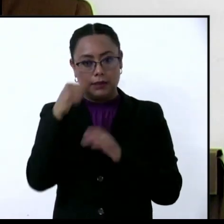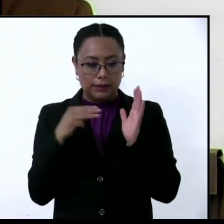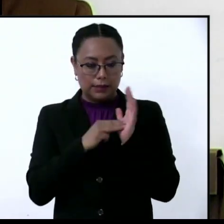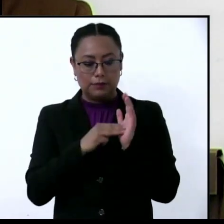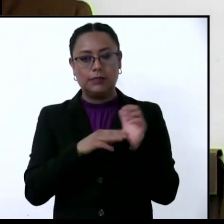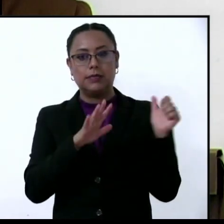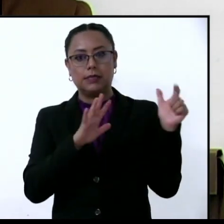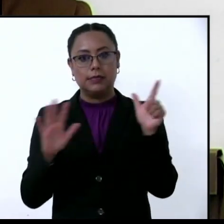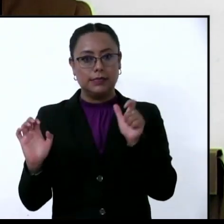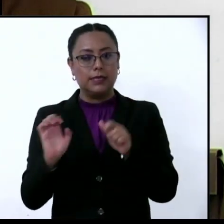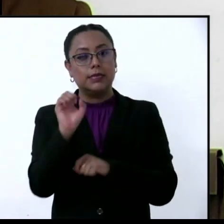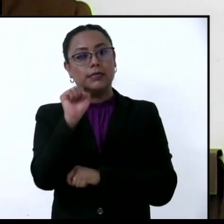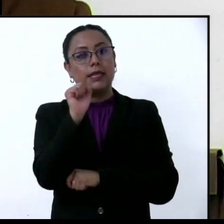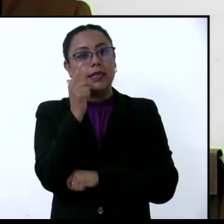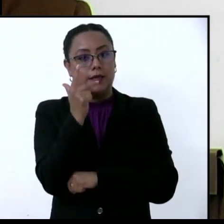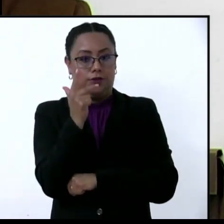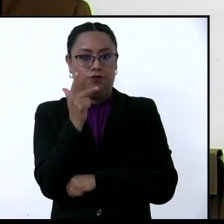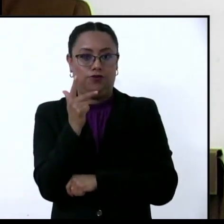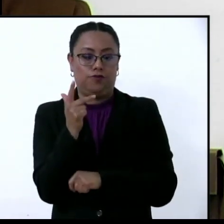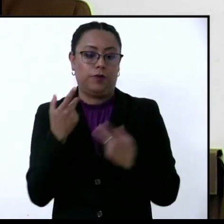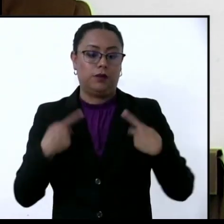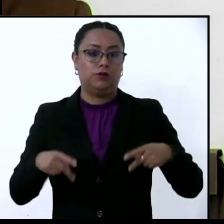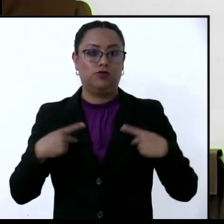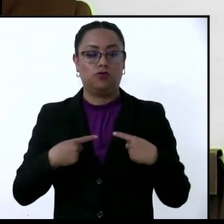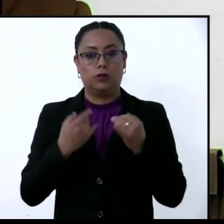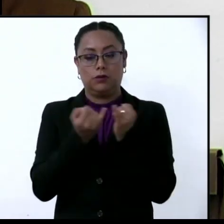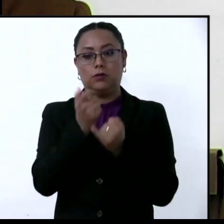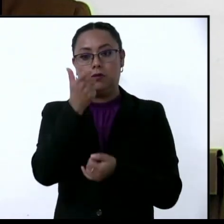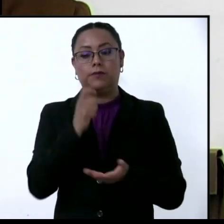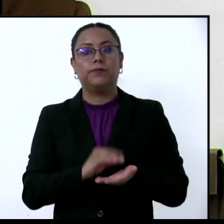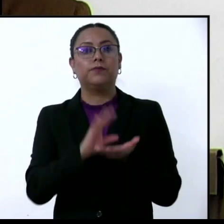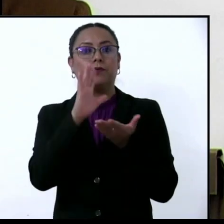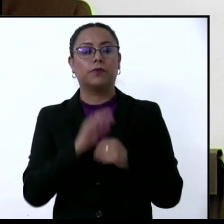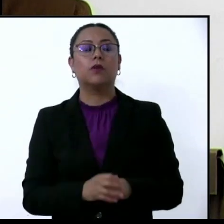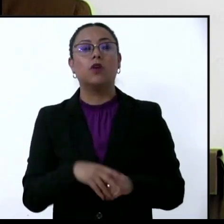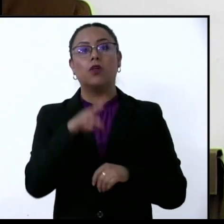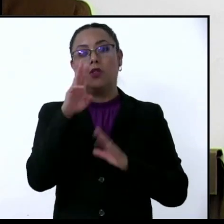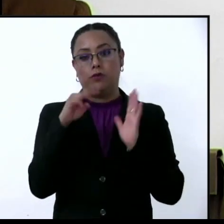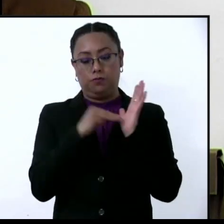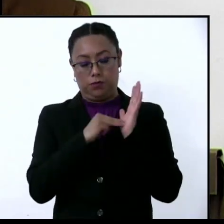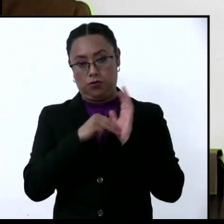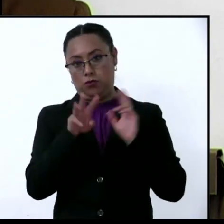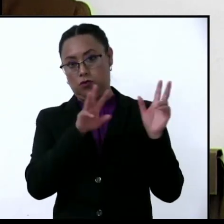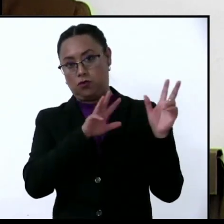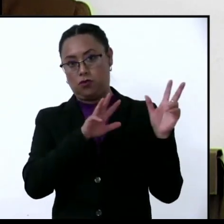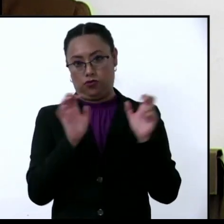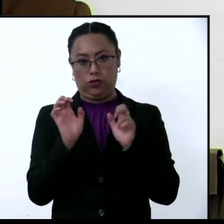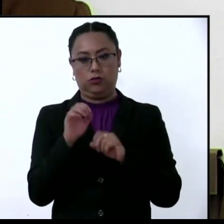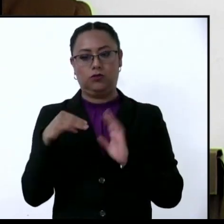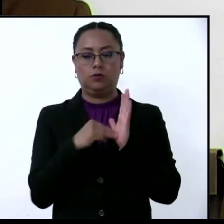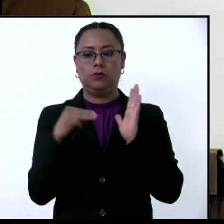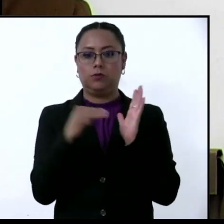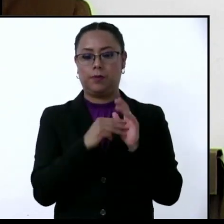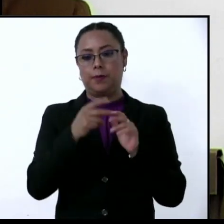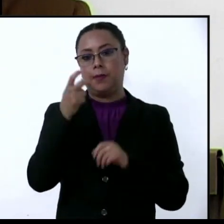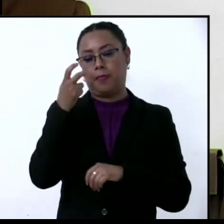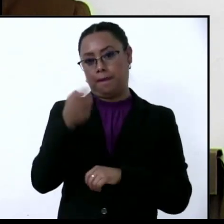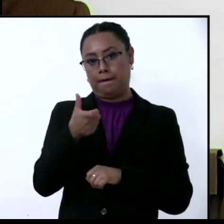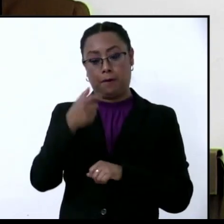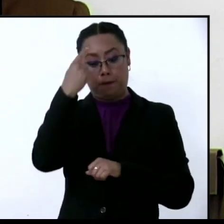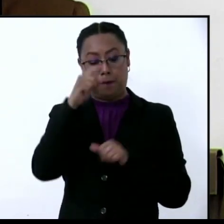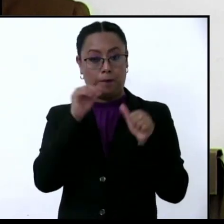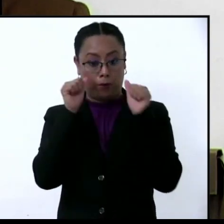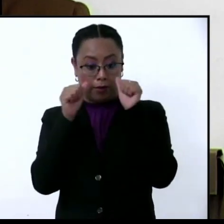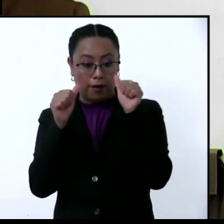326.768 personas y se ha generado una inversión que rebasa los 1.800 millones de pesos para poder atender a la